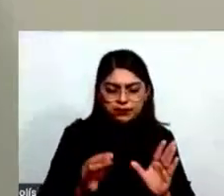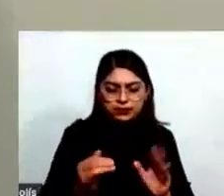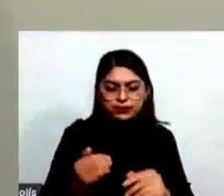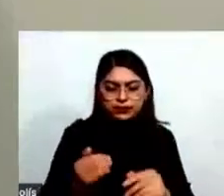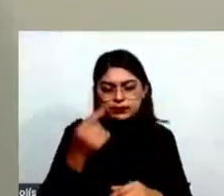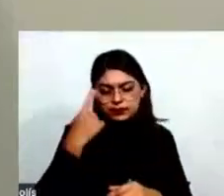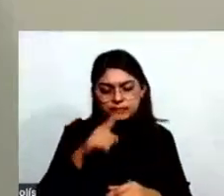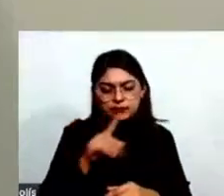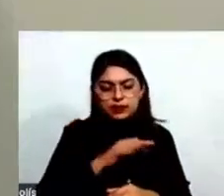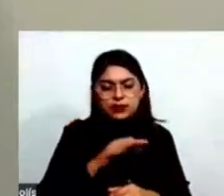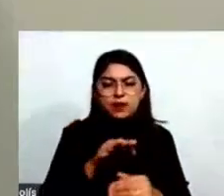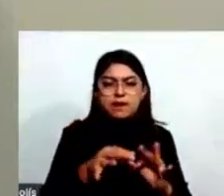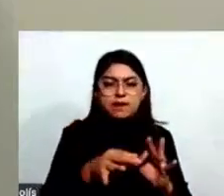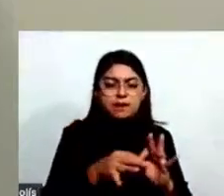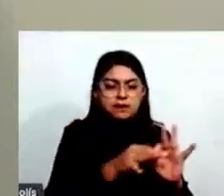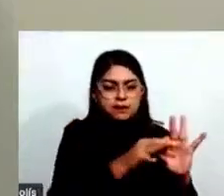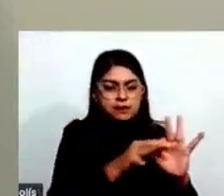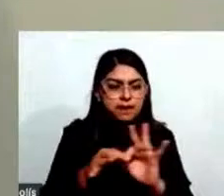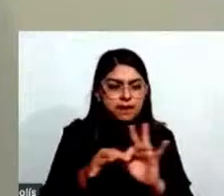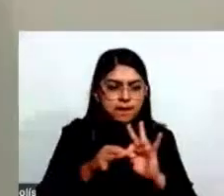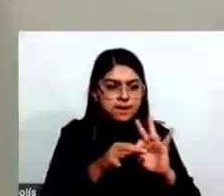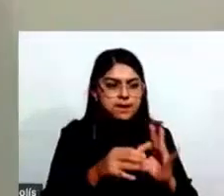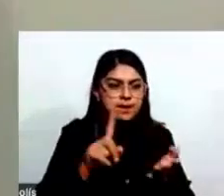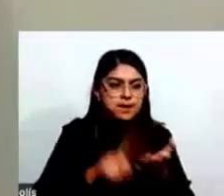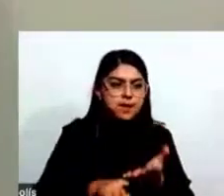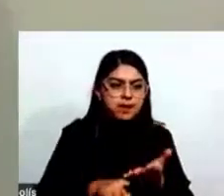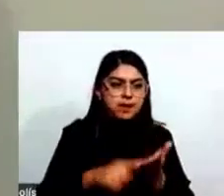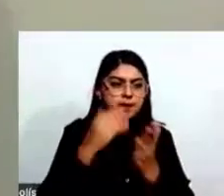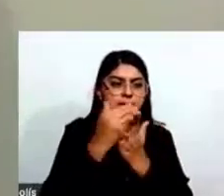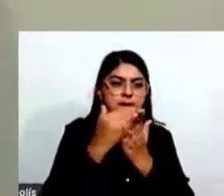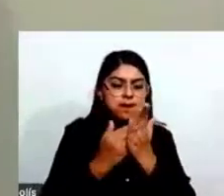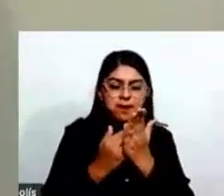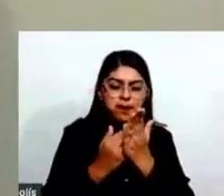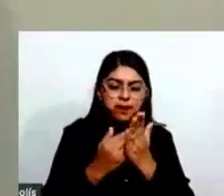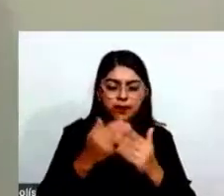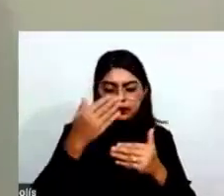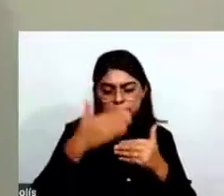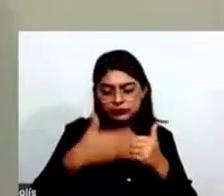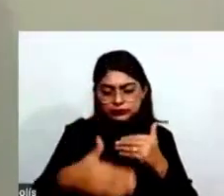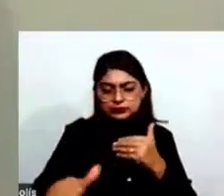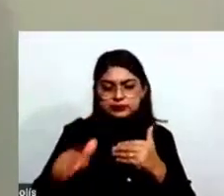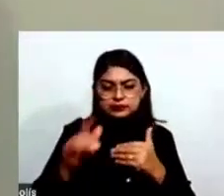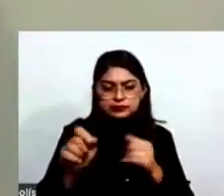cierto punto el principio a lo largo del sistema interamericano.